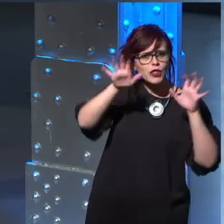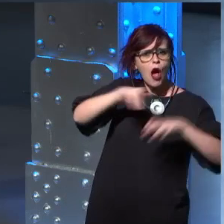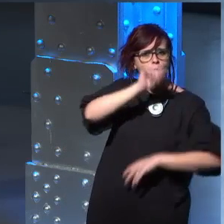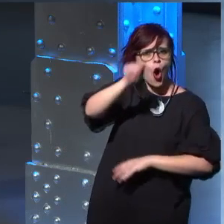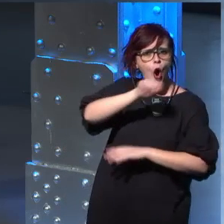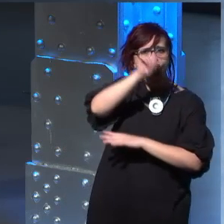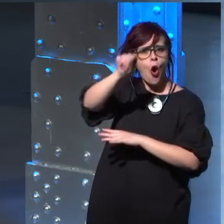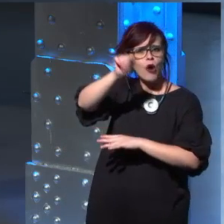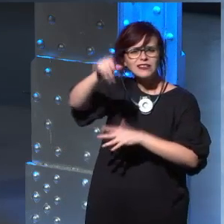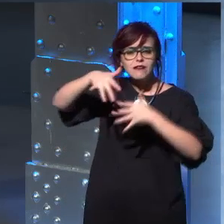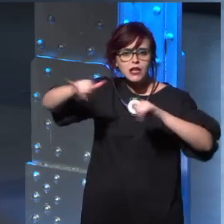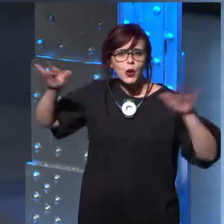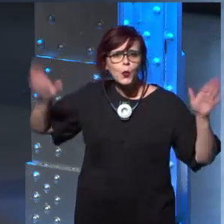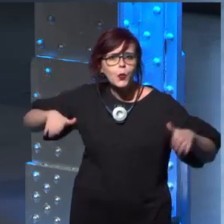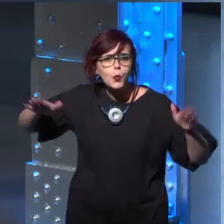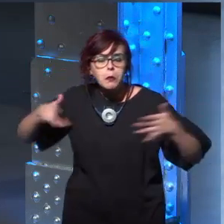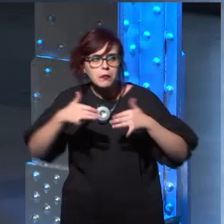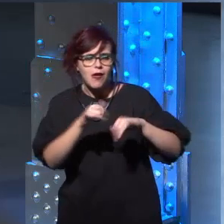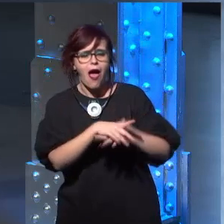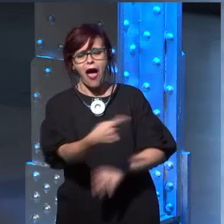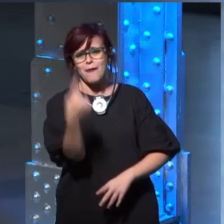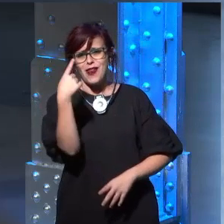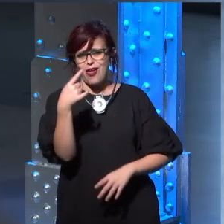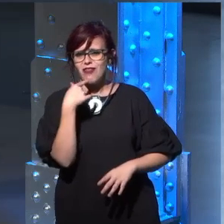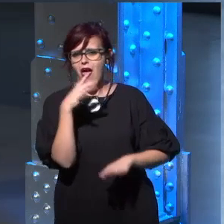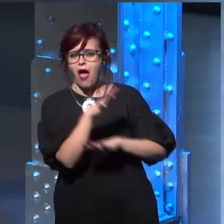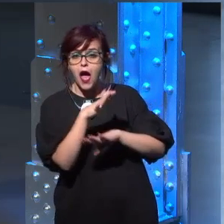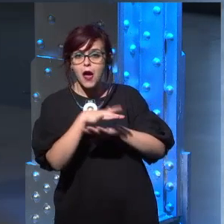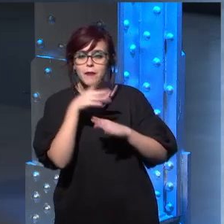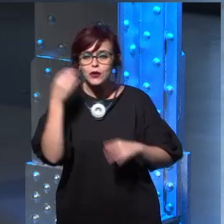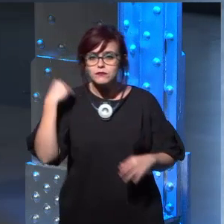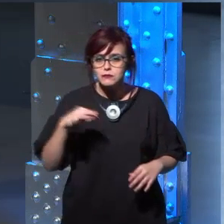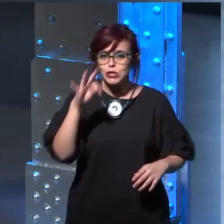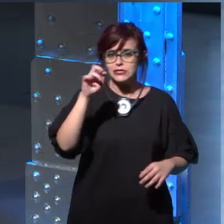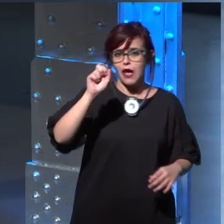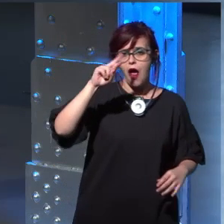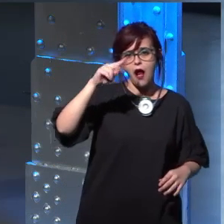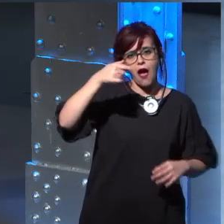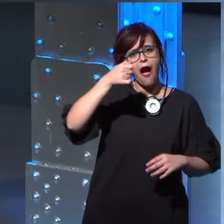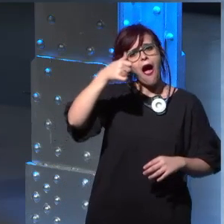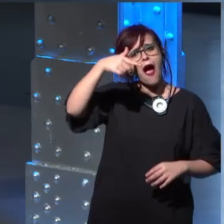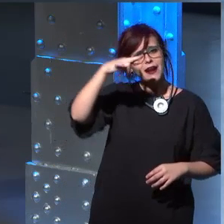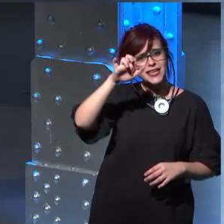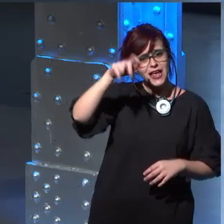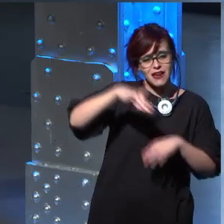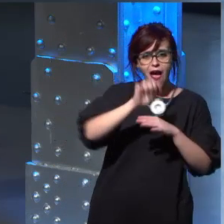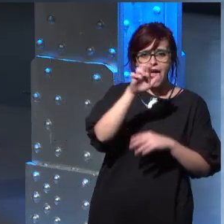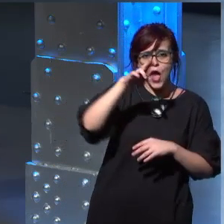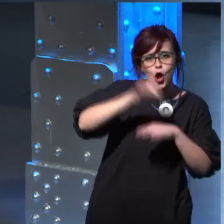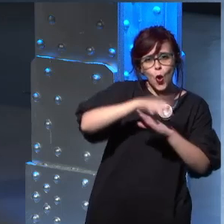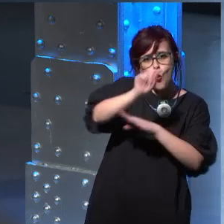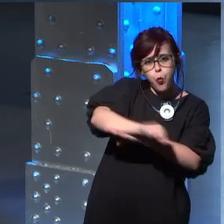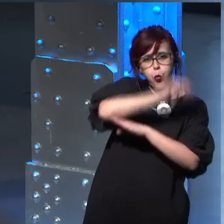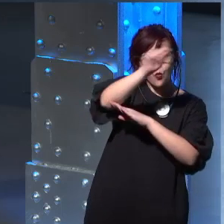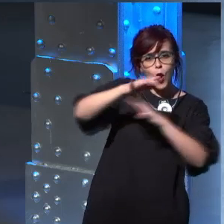pensaron que las amenazas habían sido vanas. Pero Aegon Targaryen alzó el vuelo con Valerión y subió muy alto, más